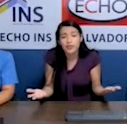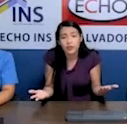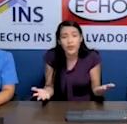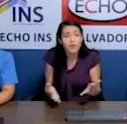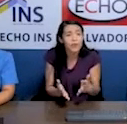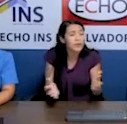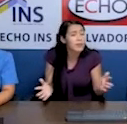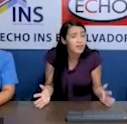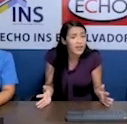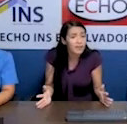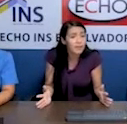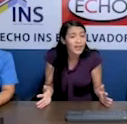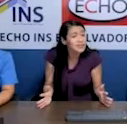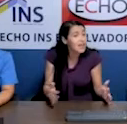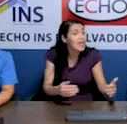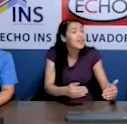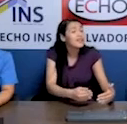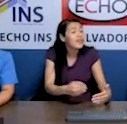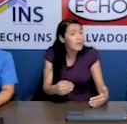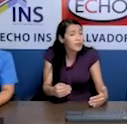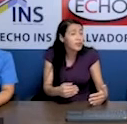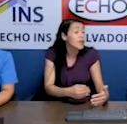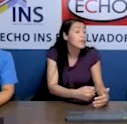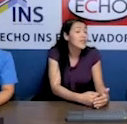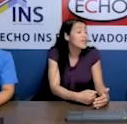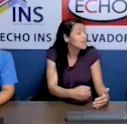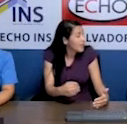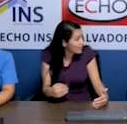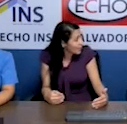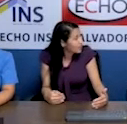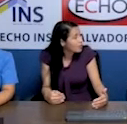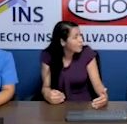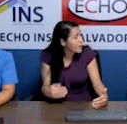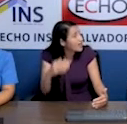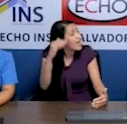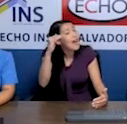Un paciente nuevo, primera vez en la emergencia, tenemos o el paciente